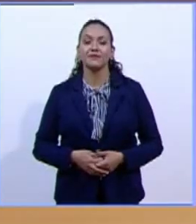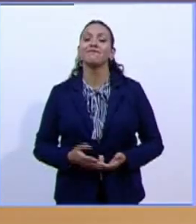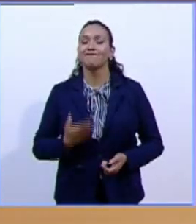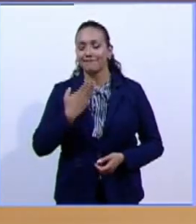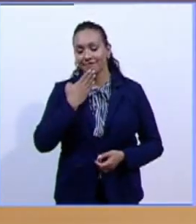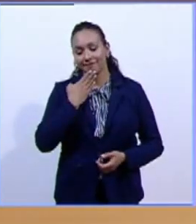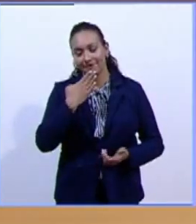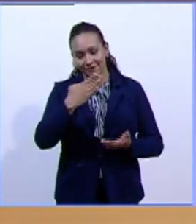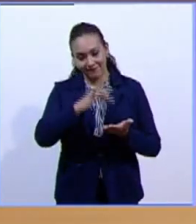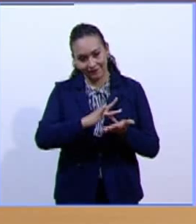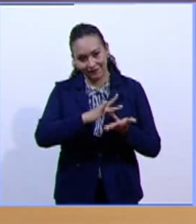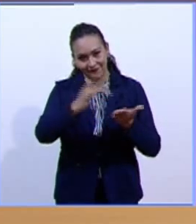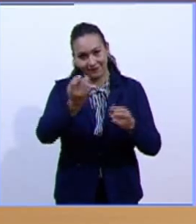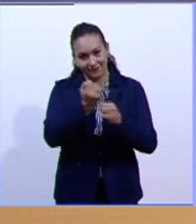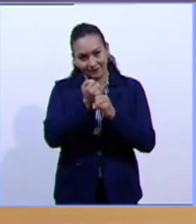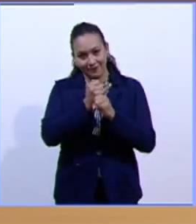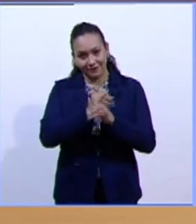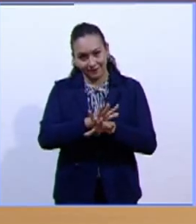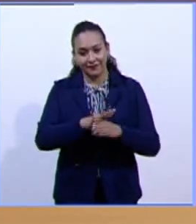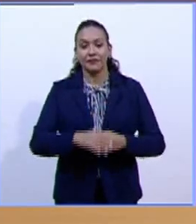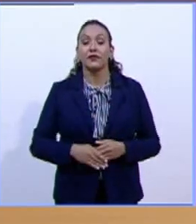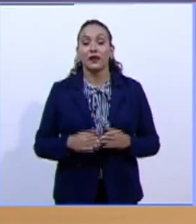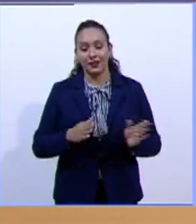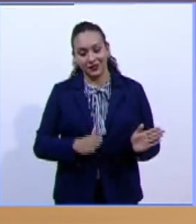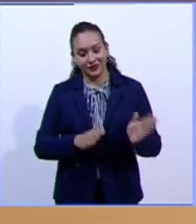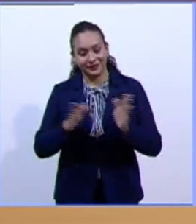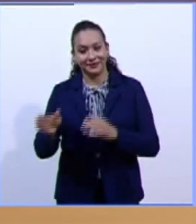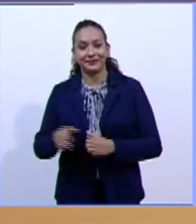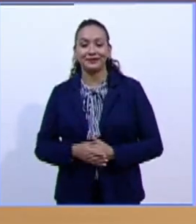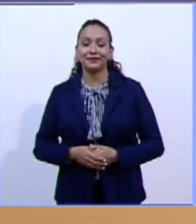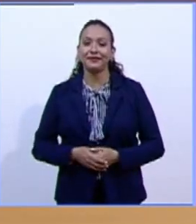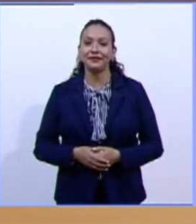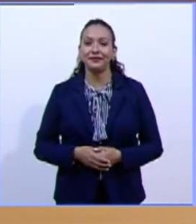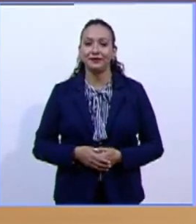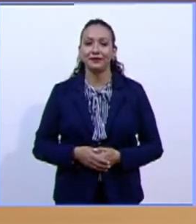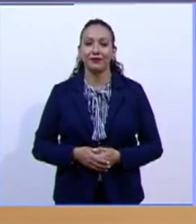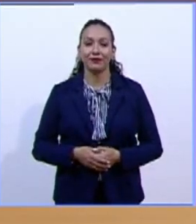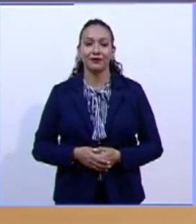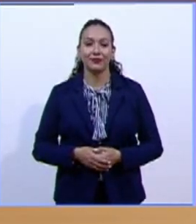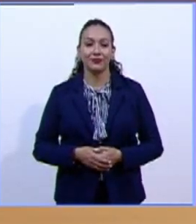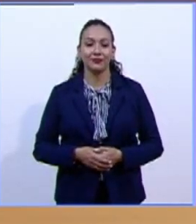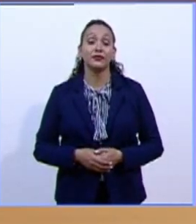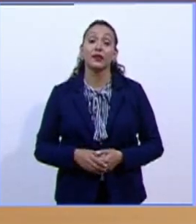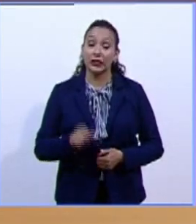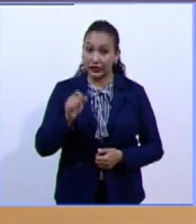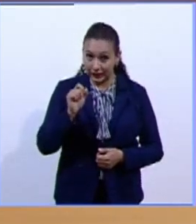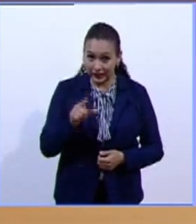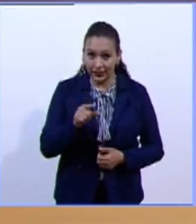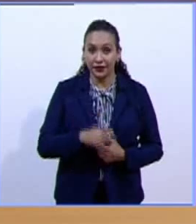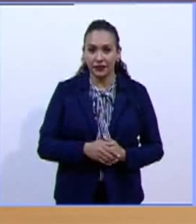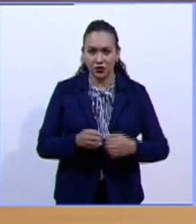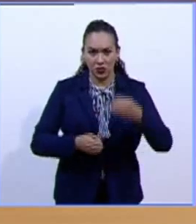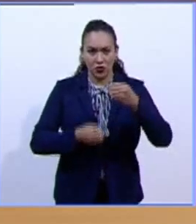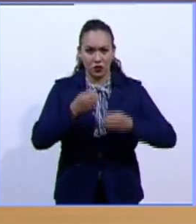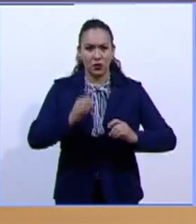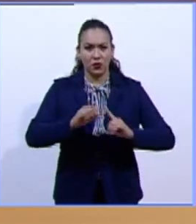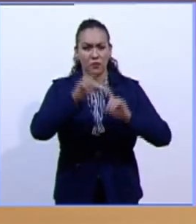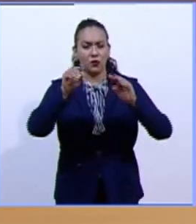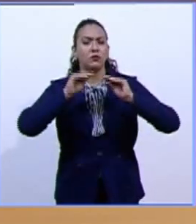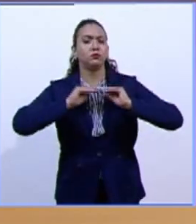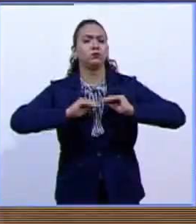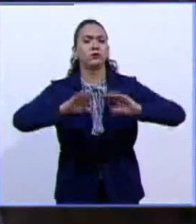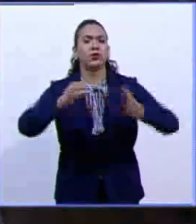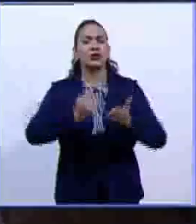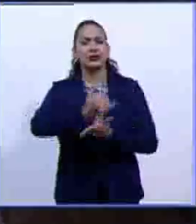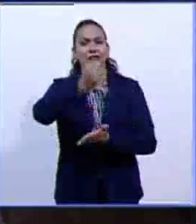Enterados, Mario, muchas gracias y muy buenas tardes. También, la Suprema Corte publicó la